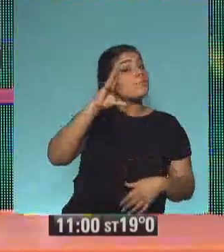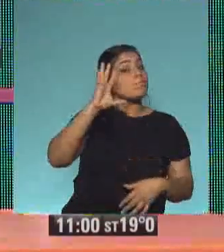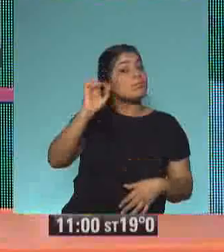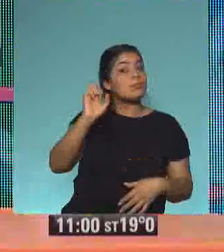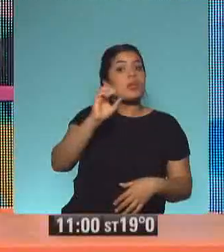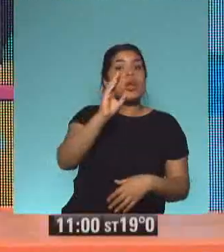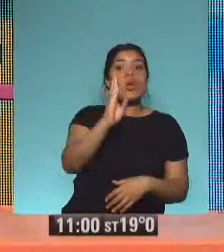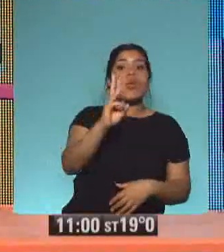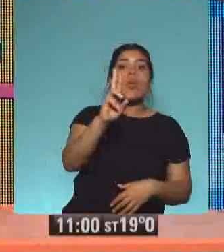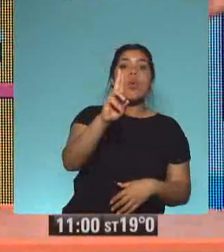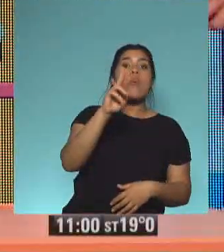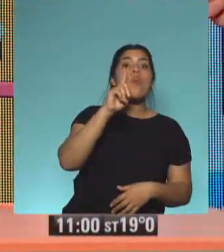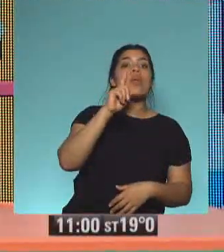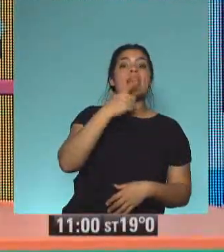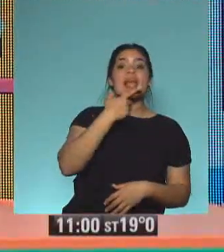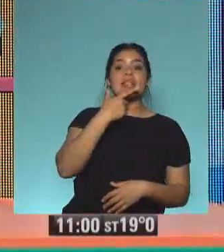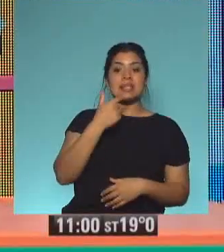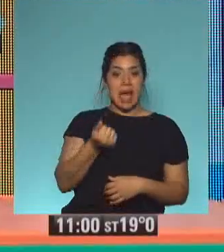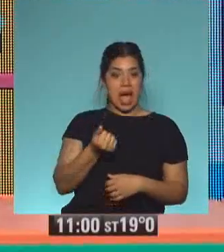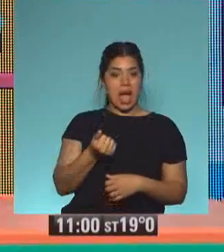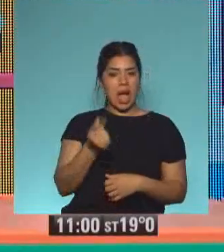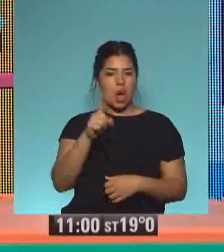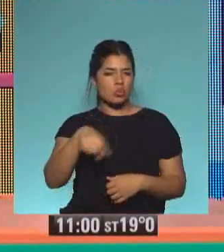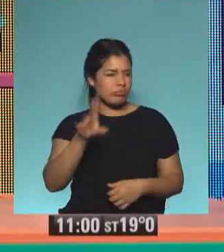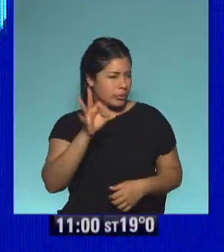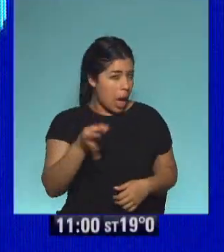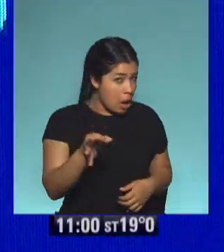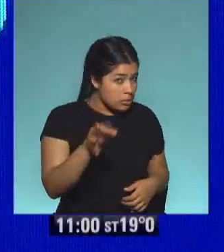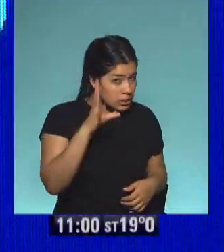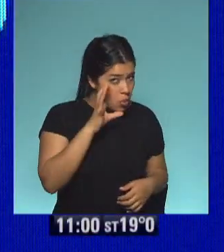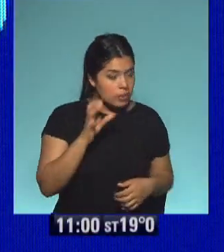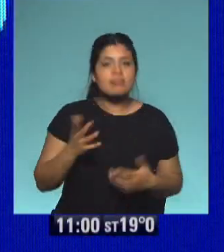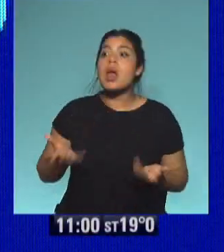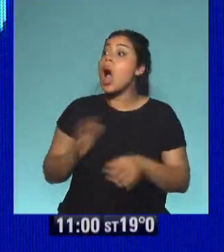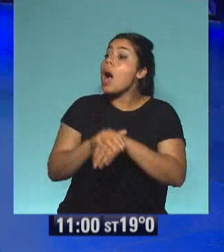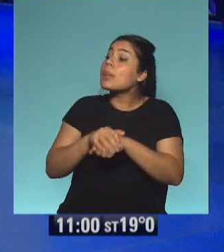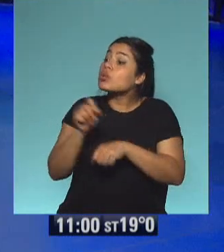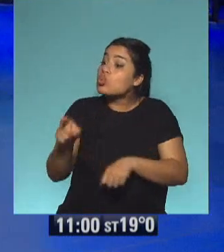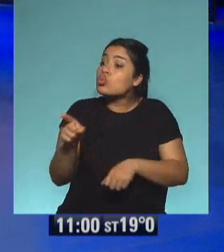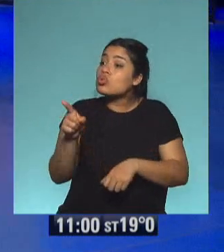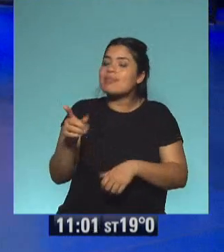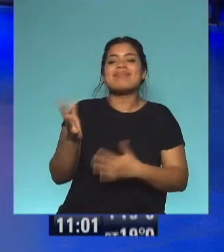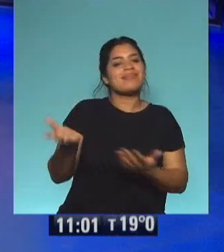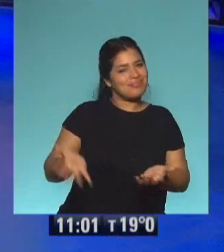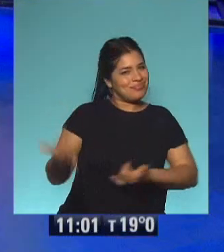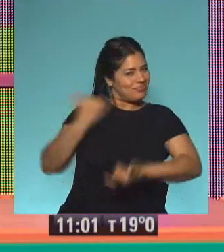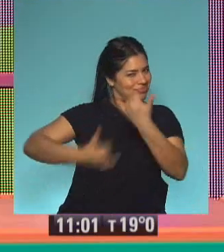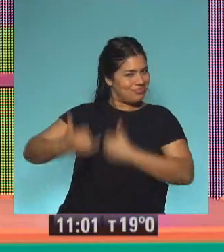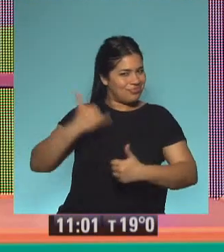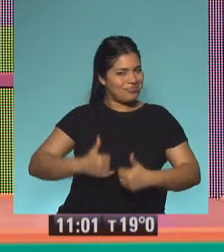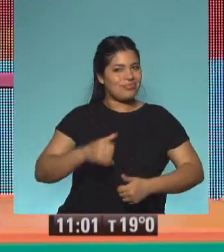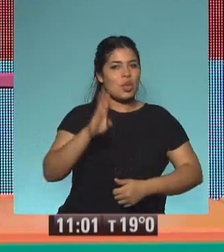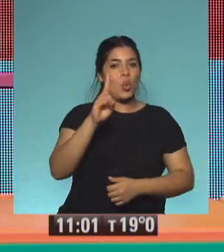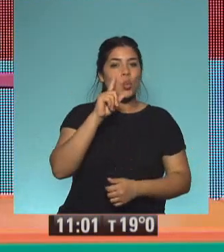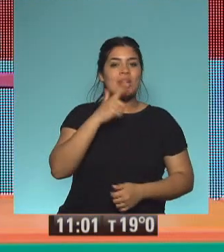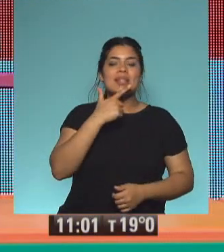de la brisa. ¿Quién se acuerda de la brisa? ¿Qué Rosa era? De los vientos nos habló de nos la brisa. Nos habló Rosa de los vientos, de la brisa. Es un tipo de viento,